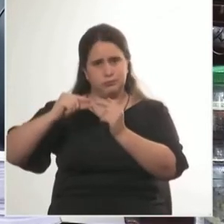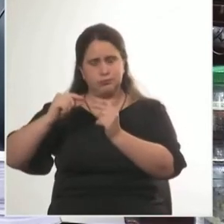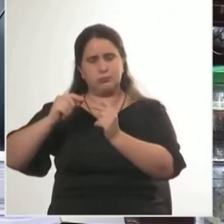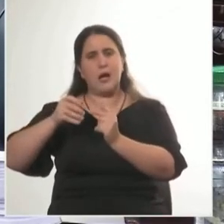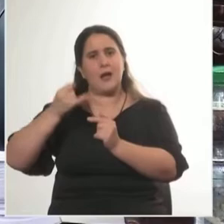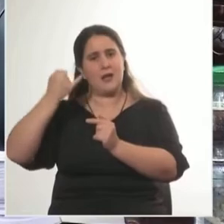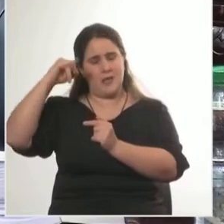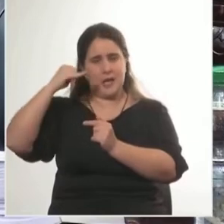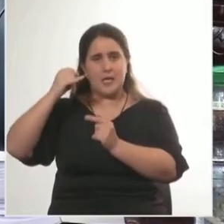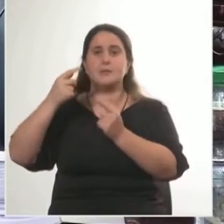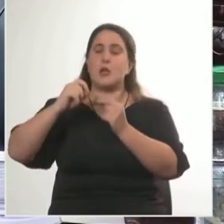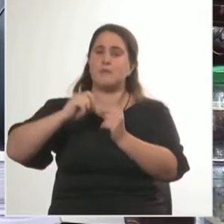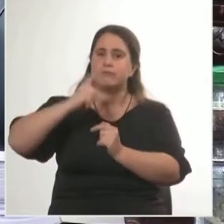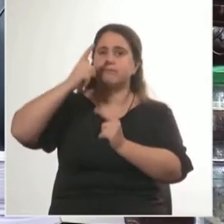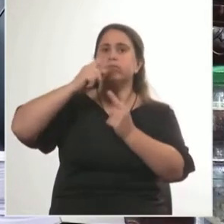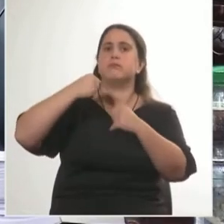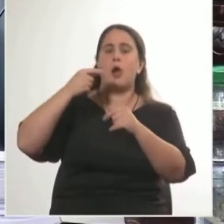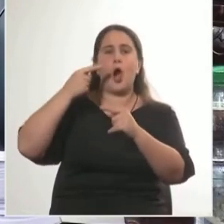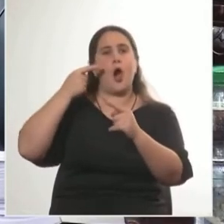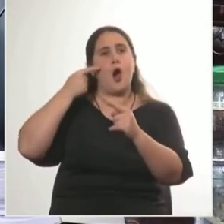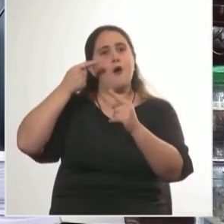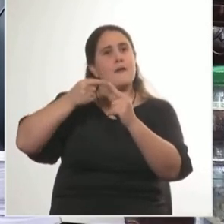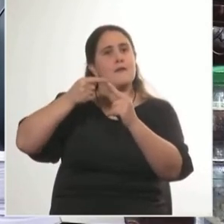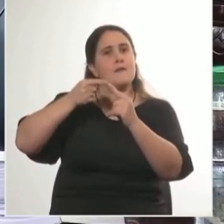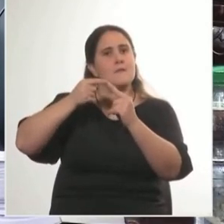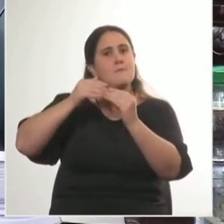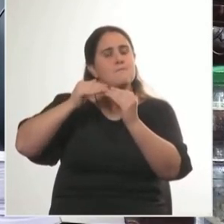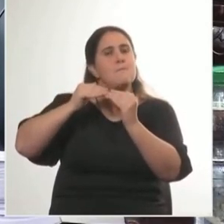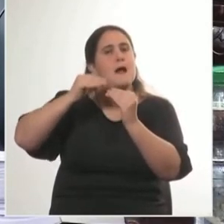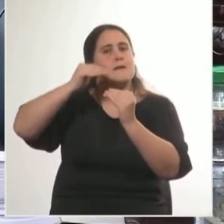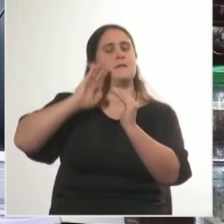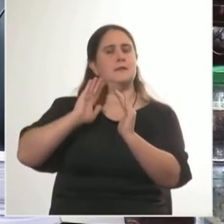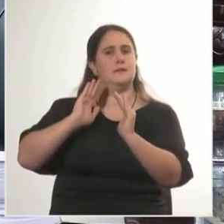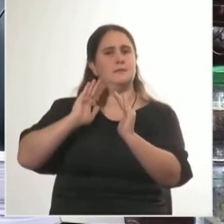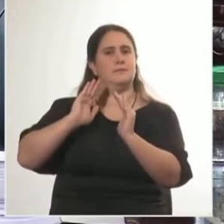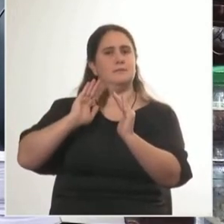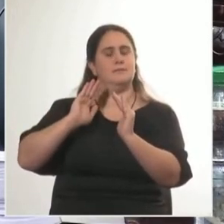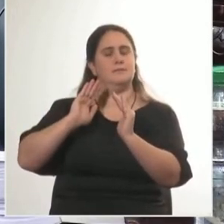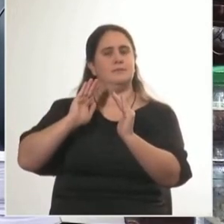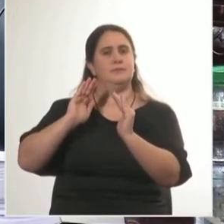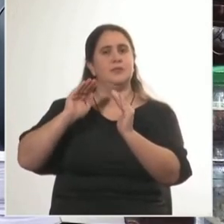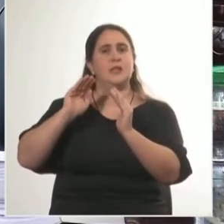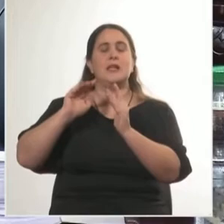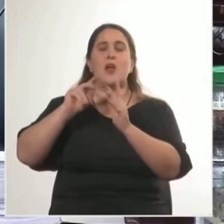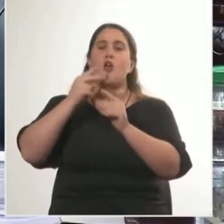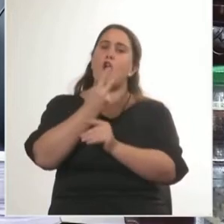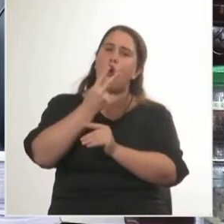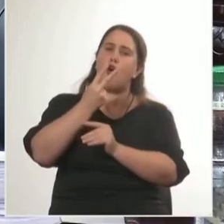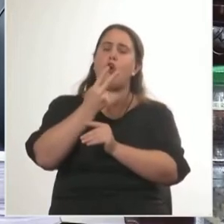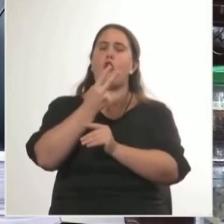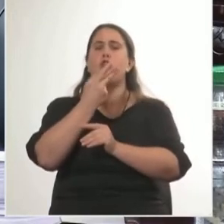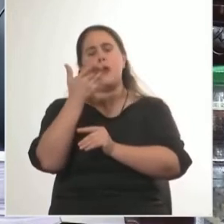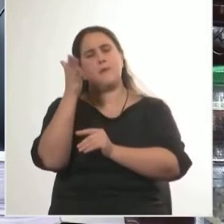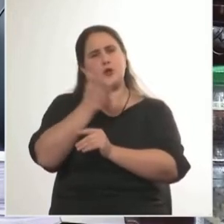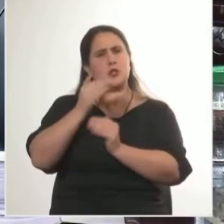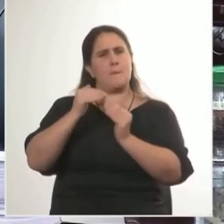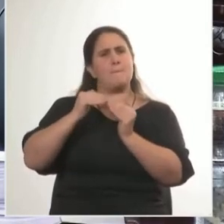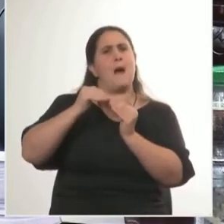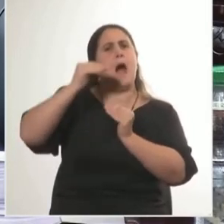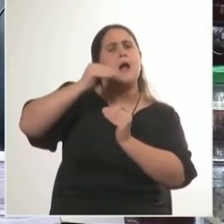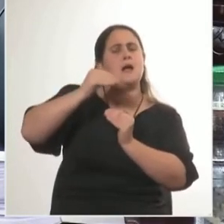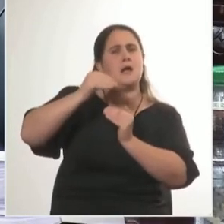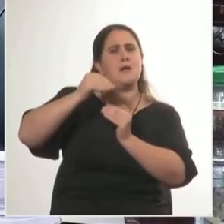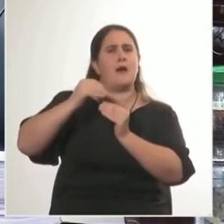encima de la meta del Banco Central. Estaba 2-3 puntos por encima